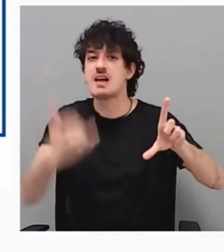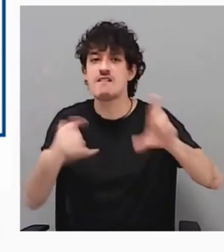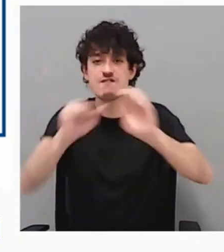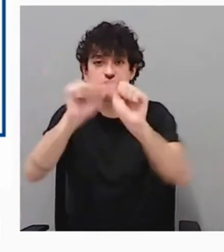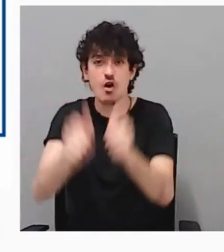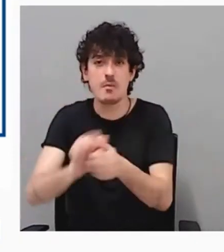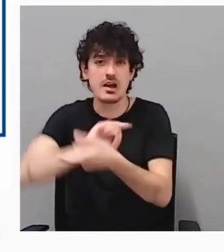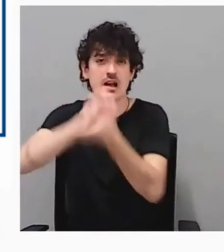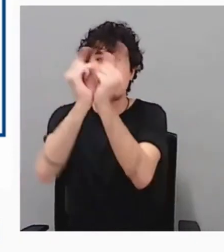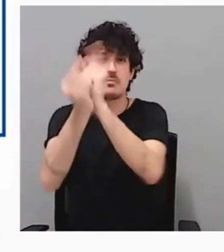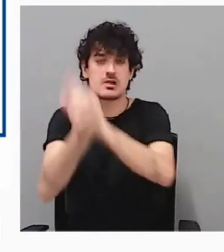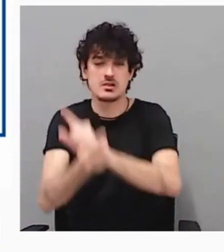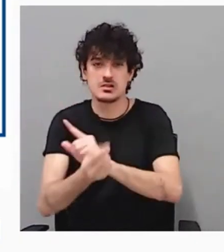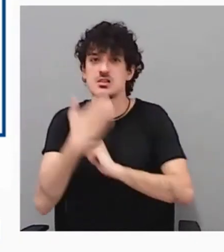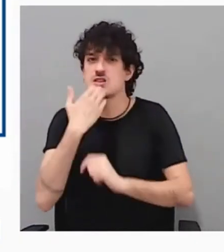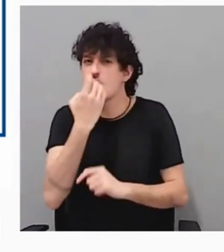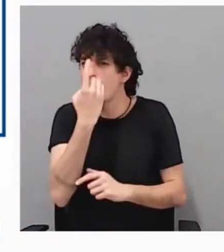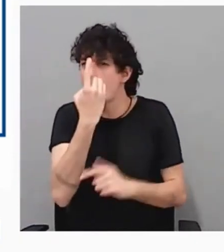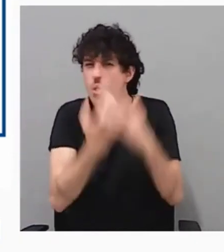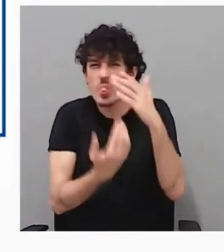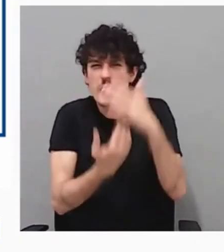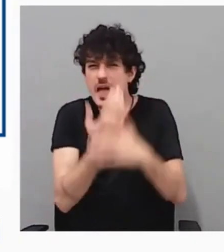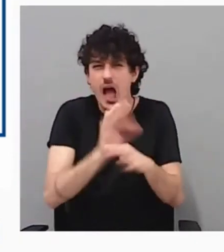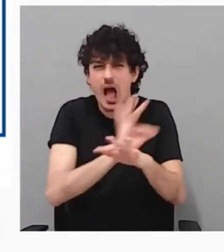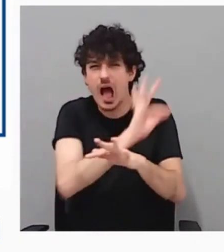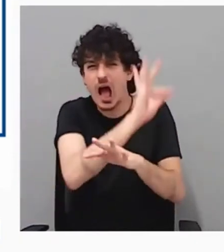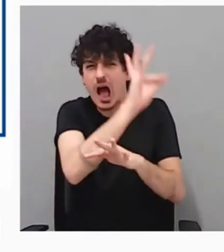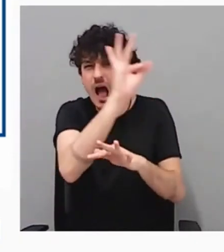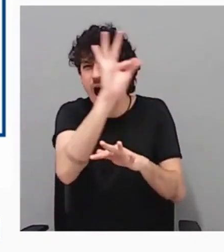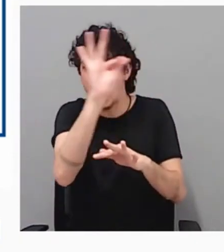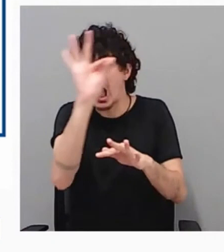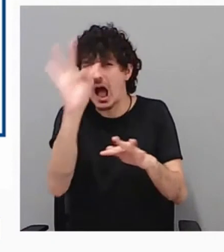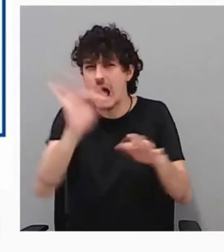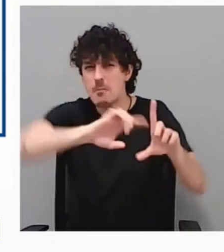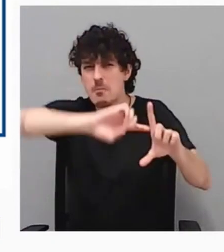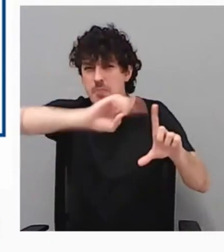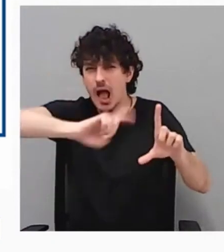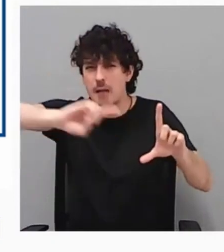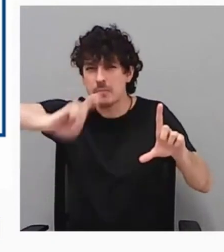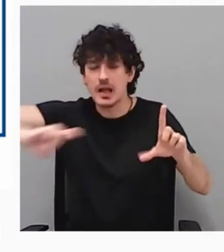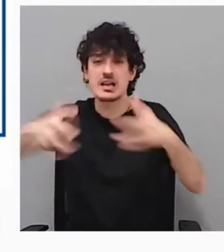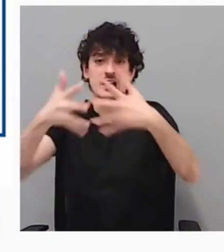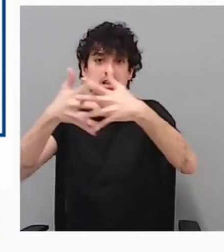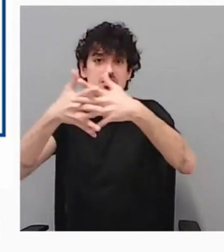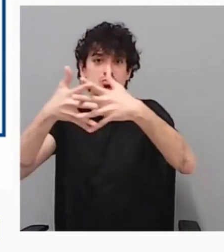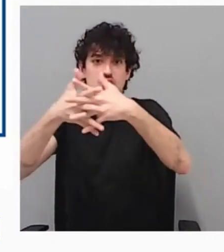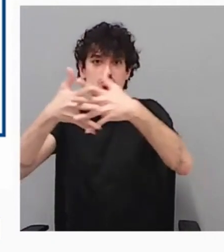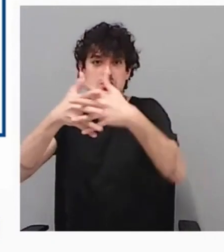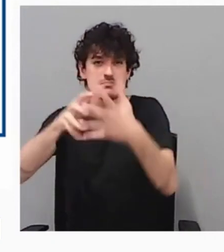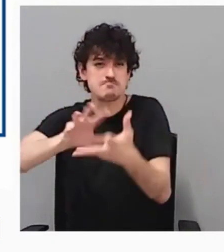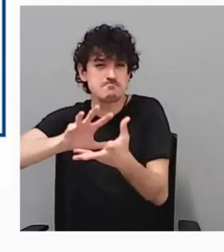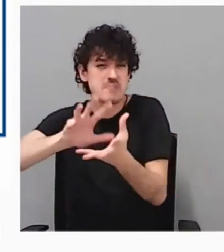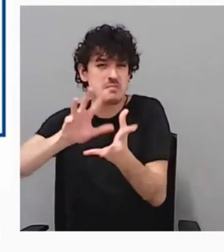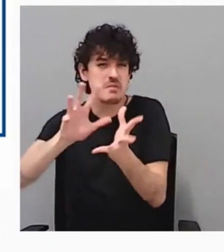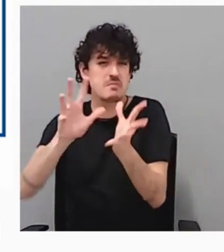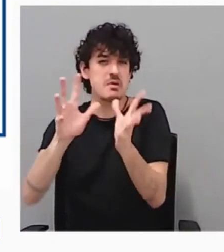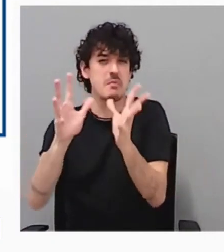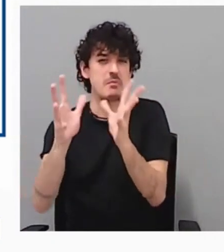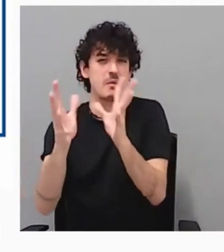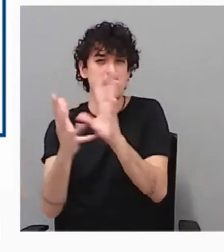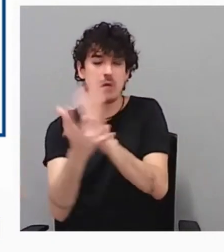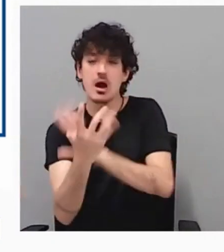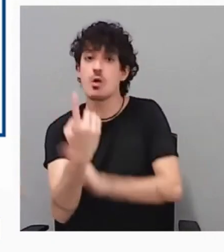señal durante un día, toda la forma de la estructura empieza a cambiar. Y al cabo de una semana, la